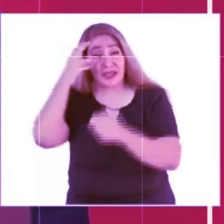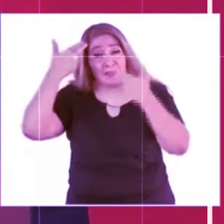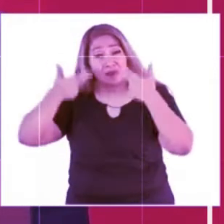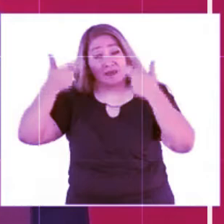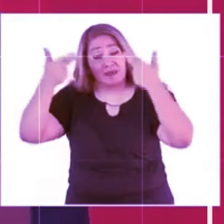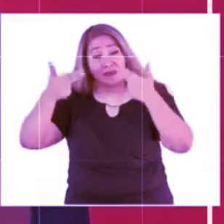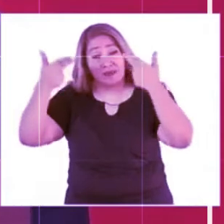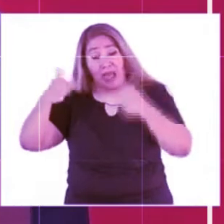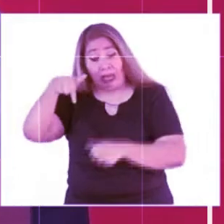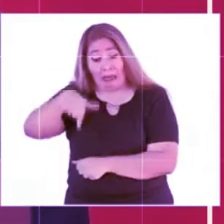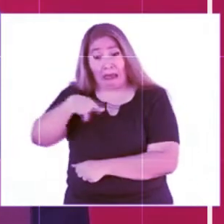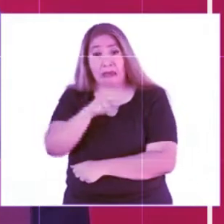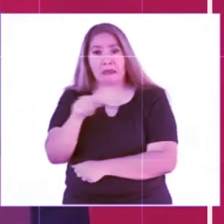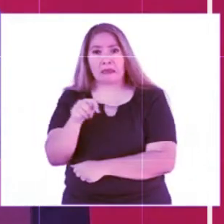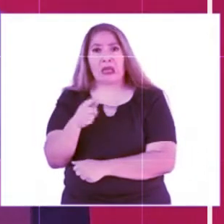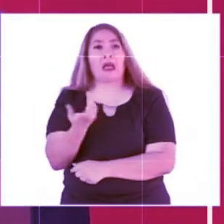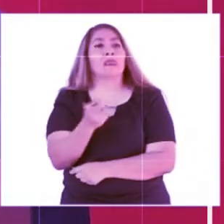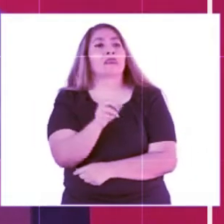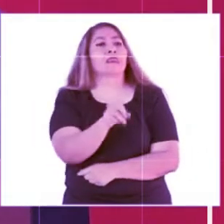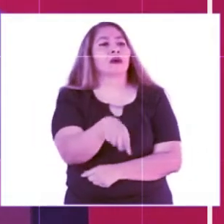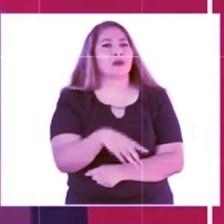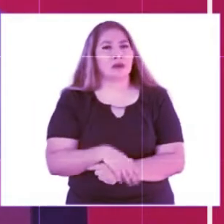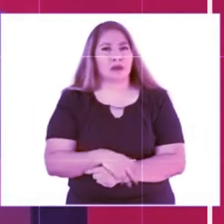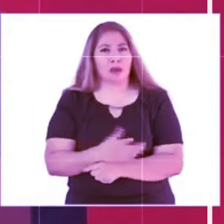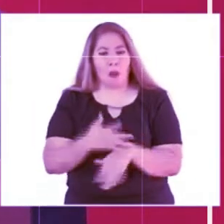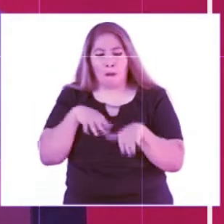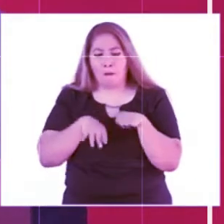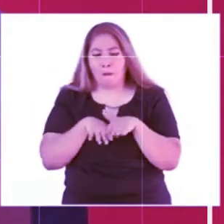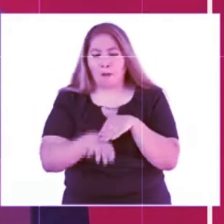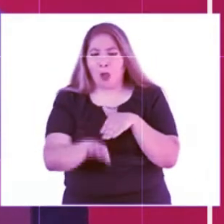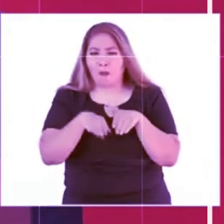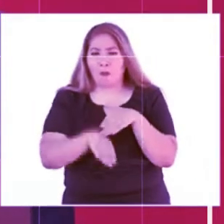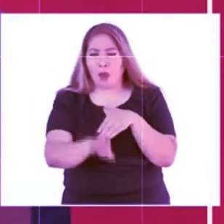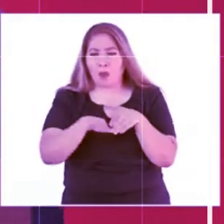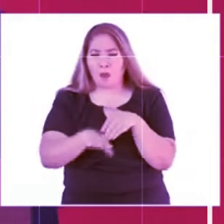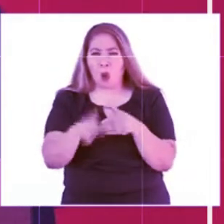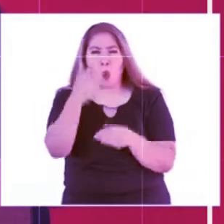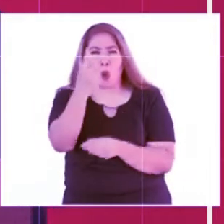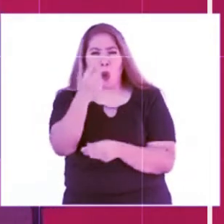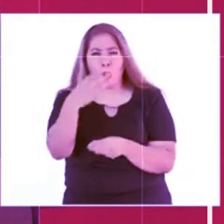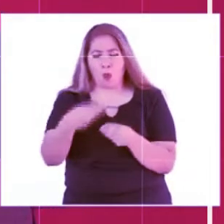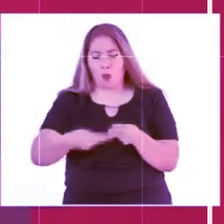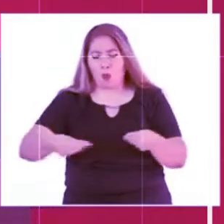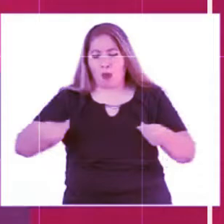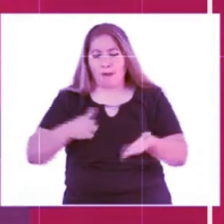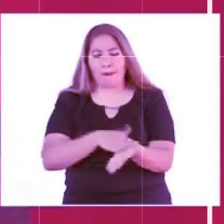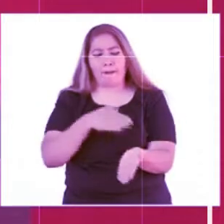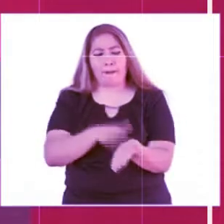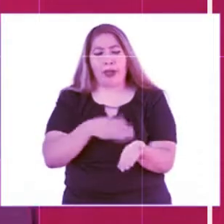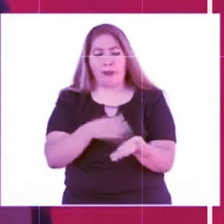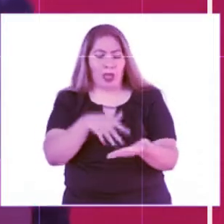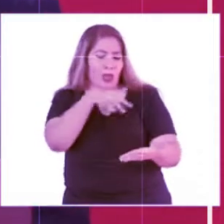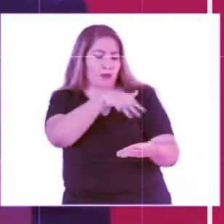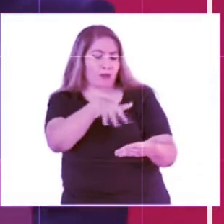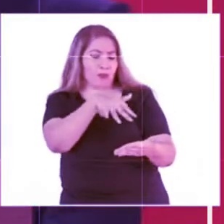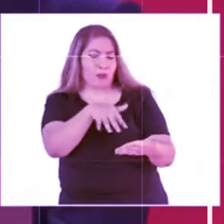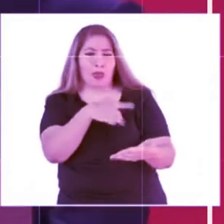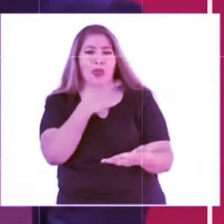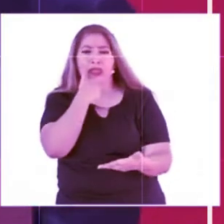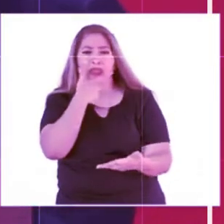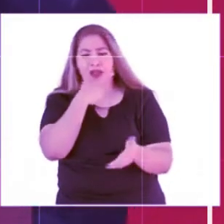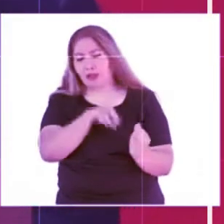ciudad mandó a imprimir y distribuir un volante que tradujo del inglés